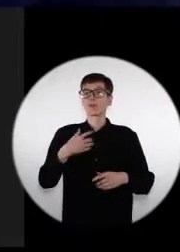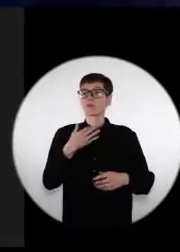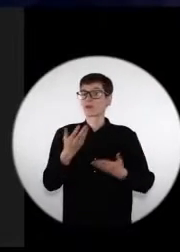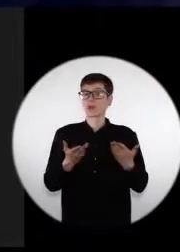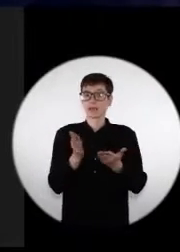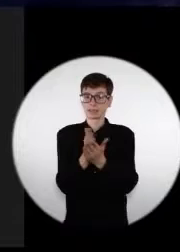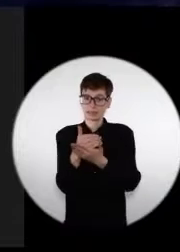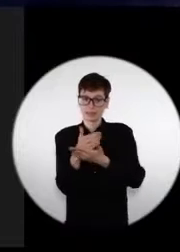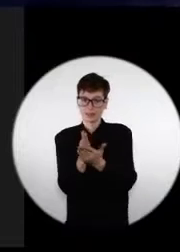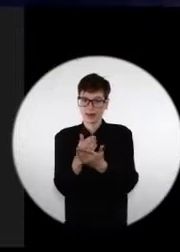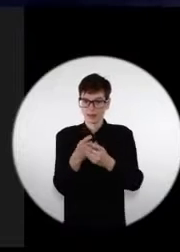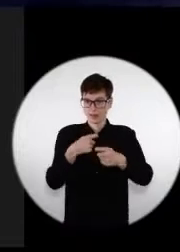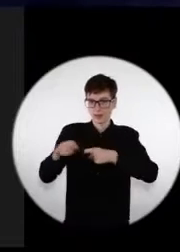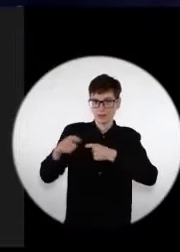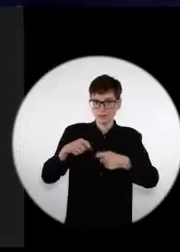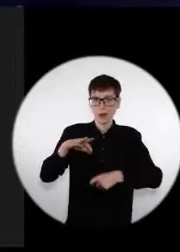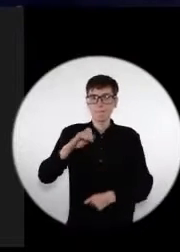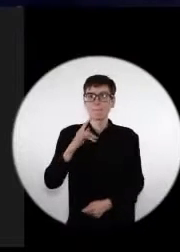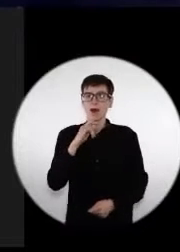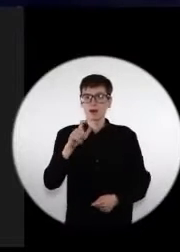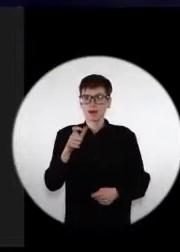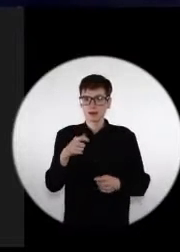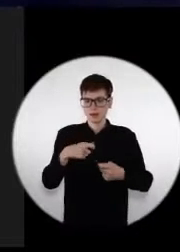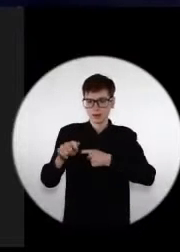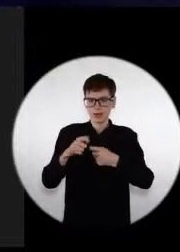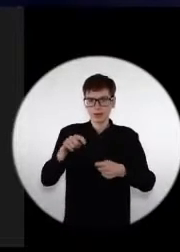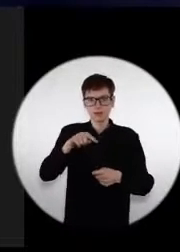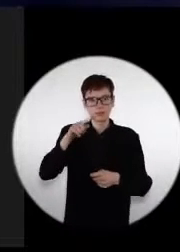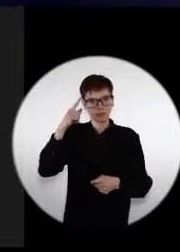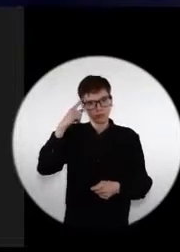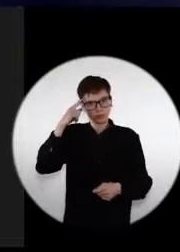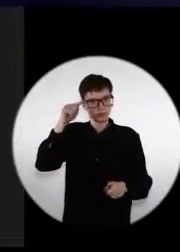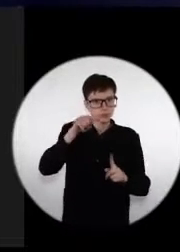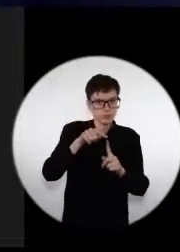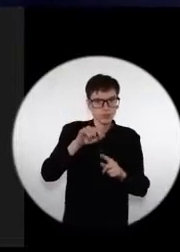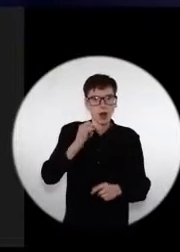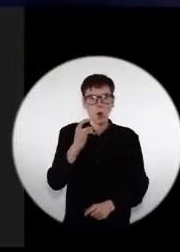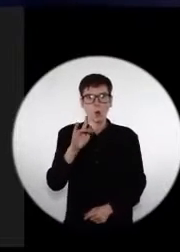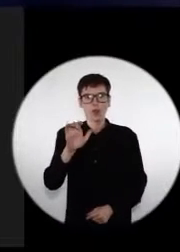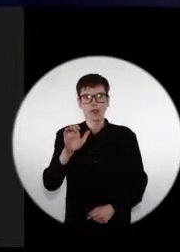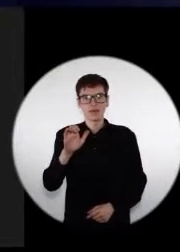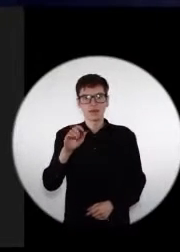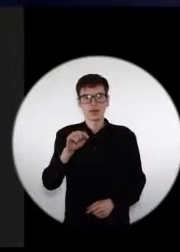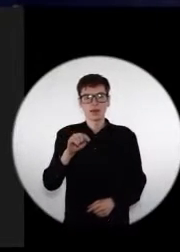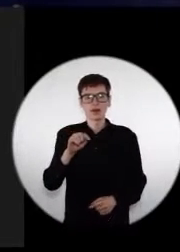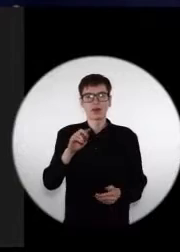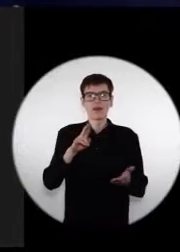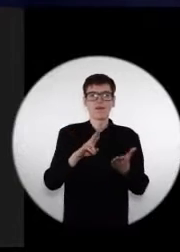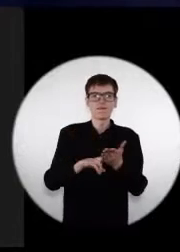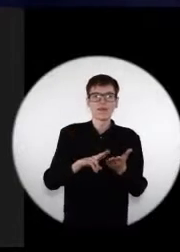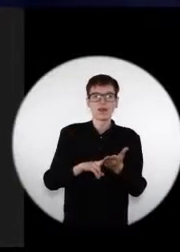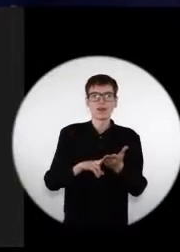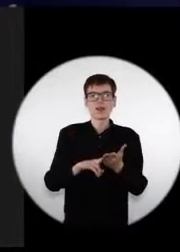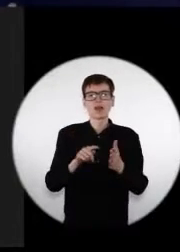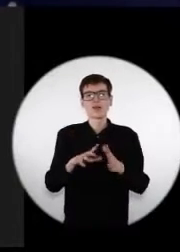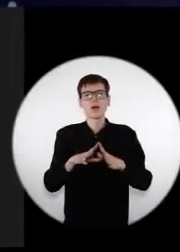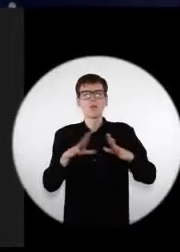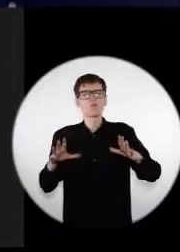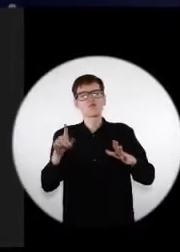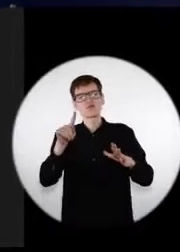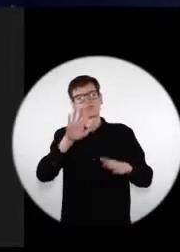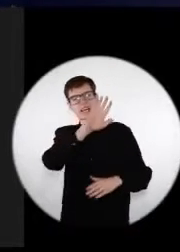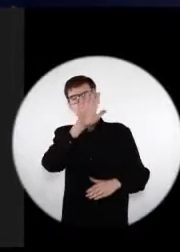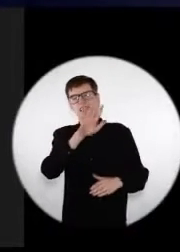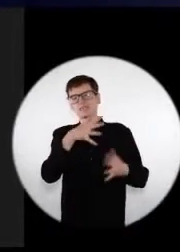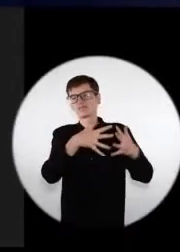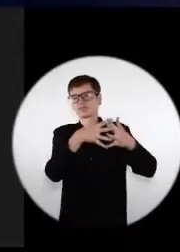qué que la estrategia de marketing a la que apuesta hoy es